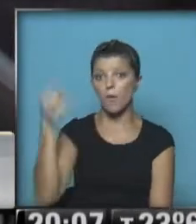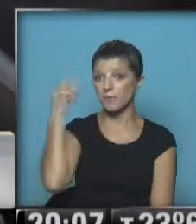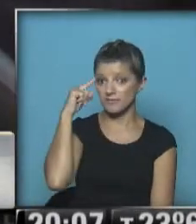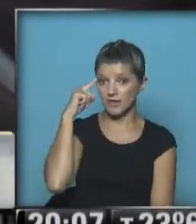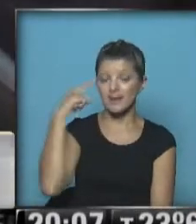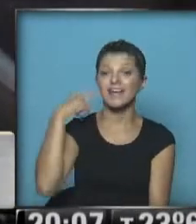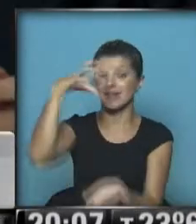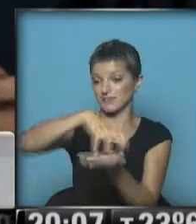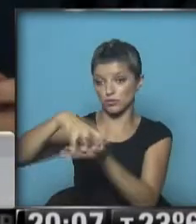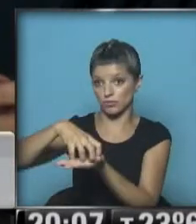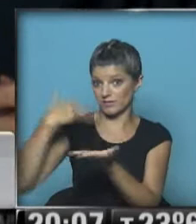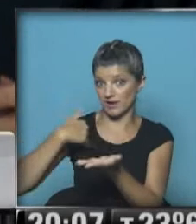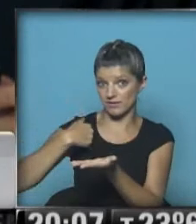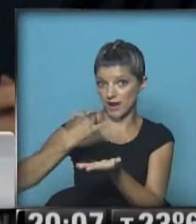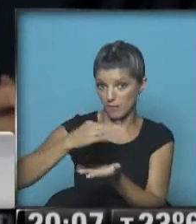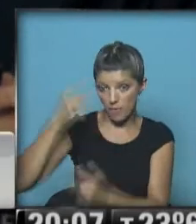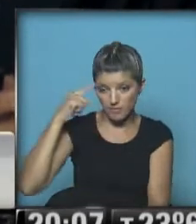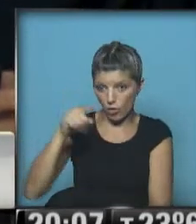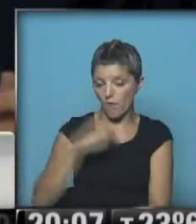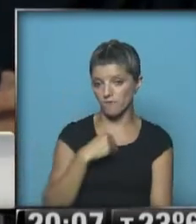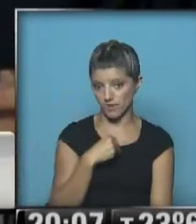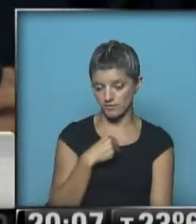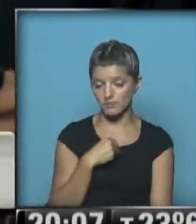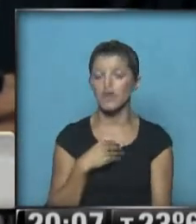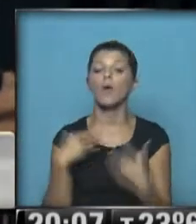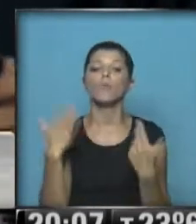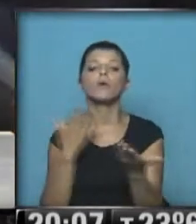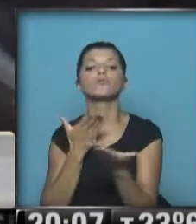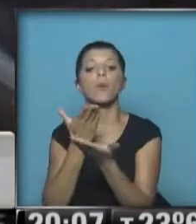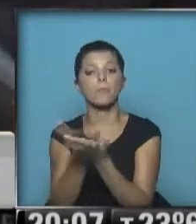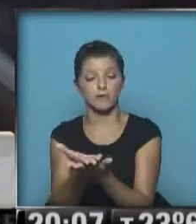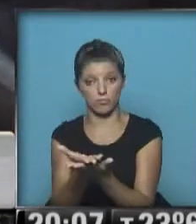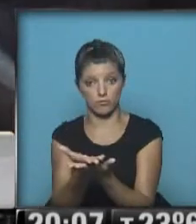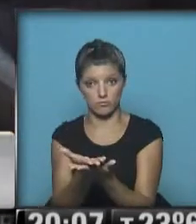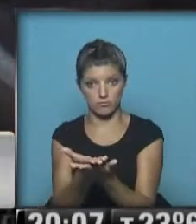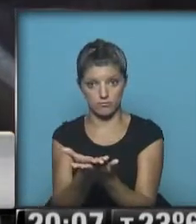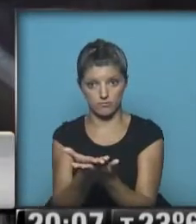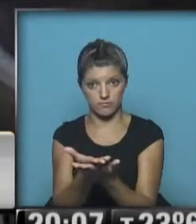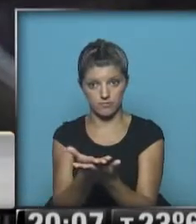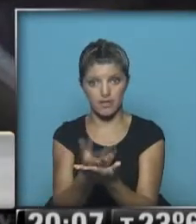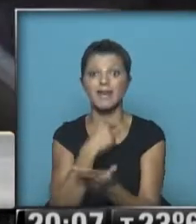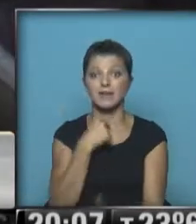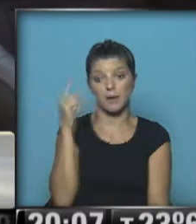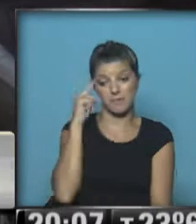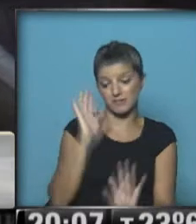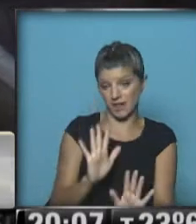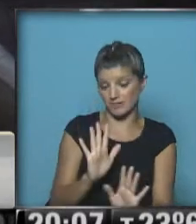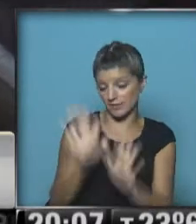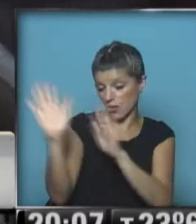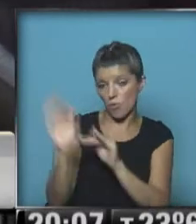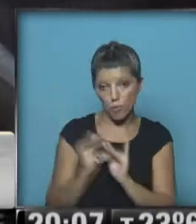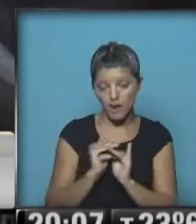instituciones de la república por eso les pido a quienes compartan esta reflexión